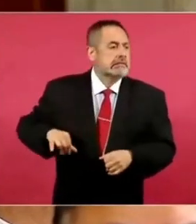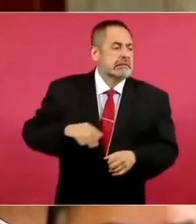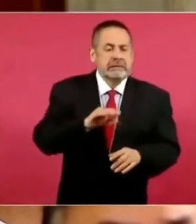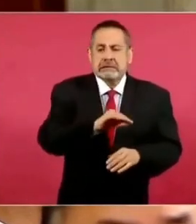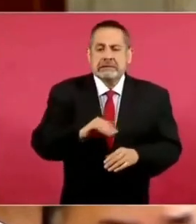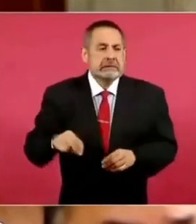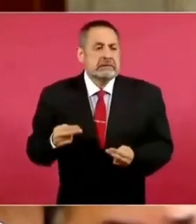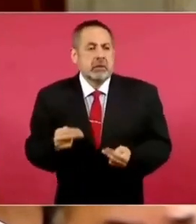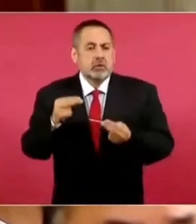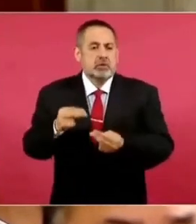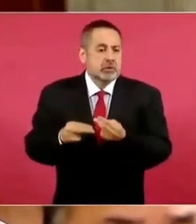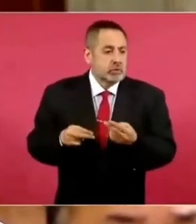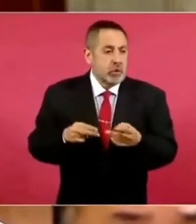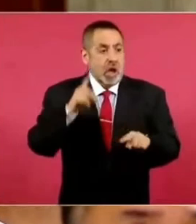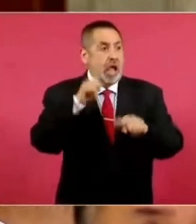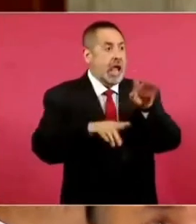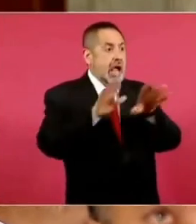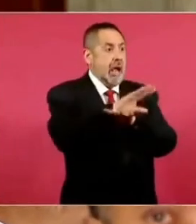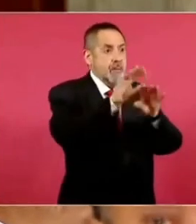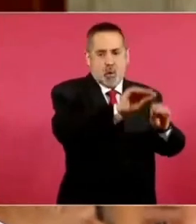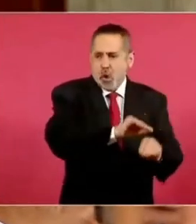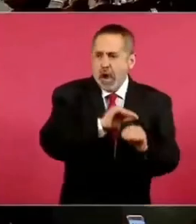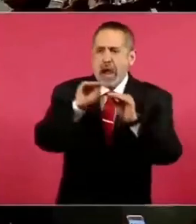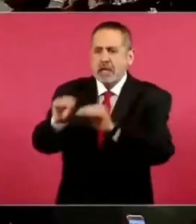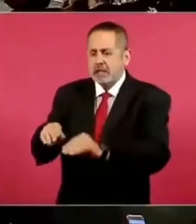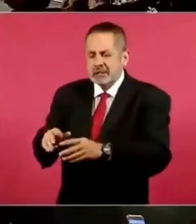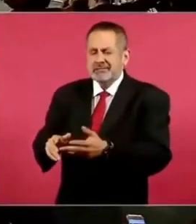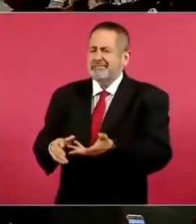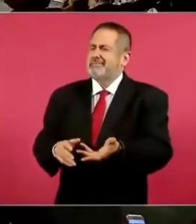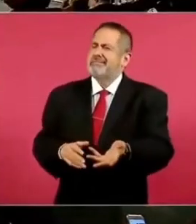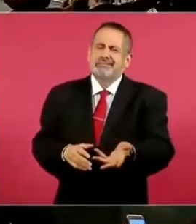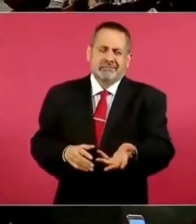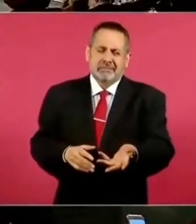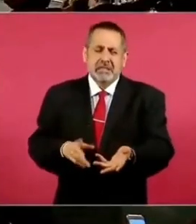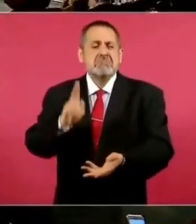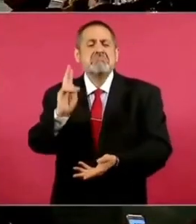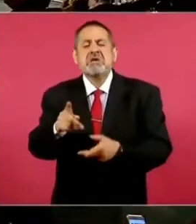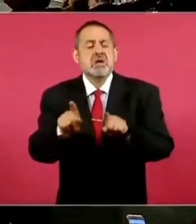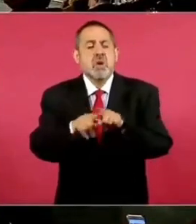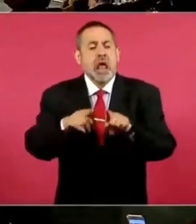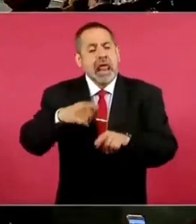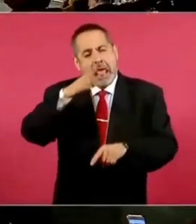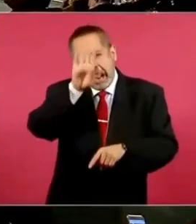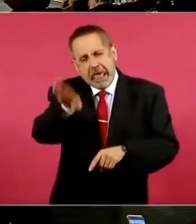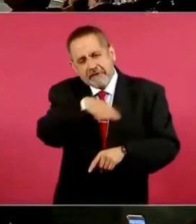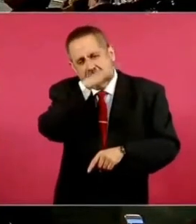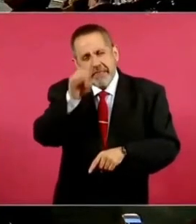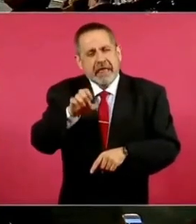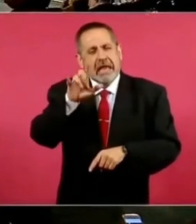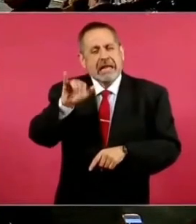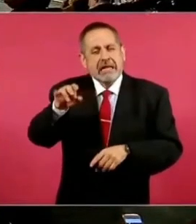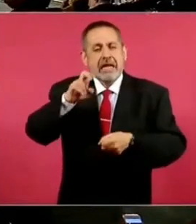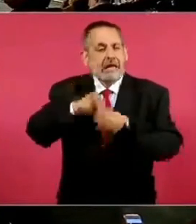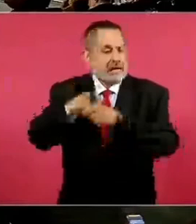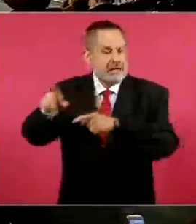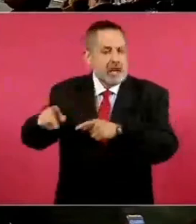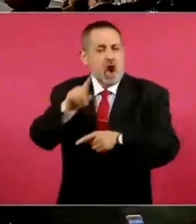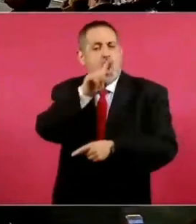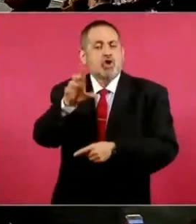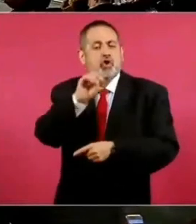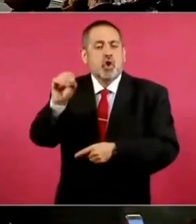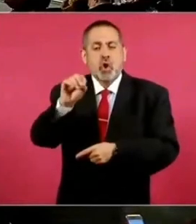del capricho y la ignorancia probablemente la historia de la elefanta Eli que radica en el zoológico dragón y de otros